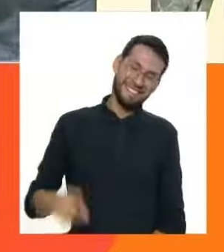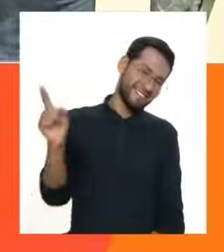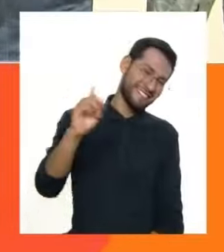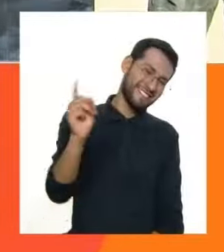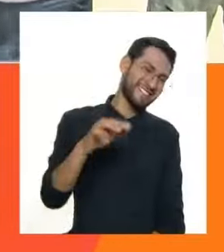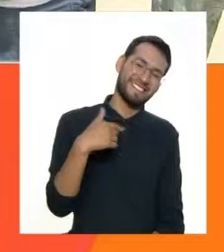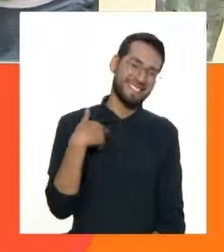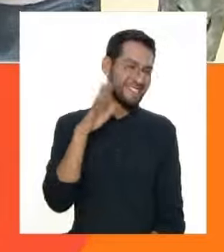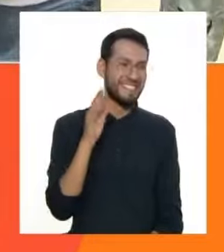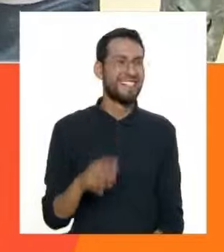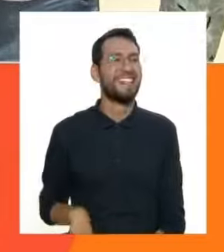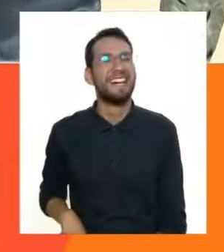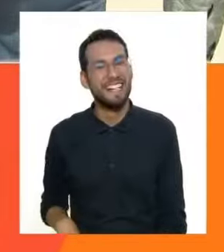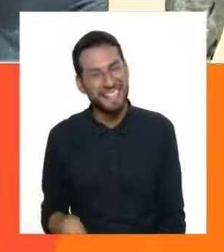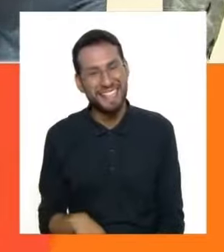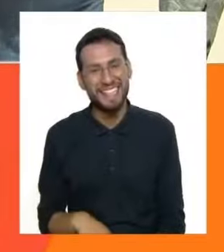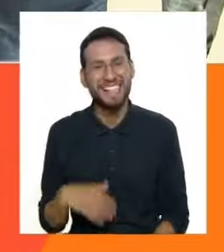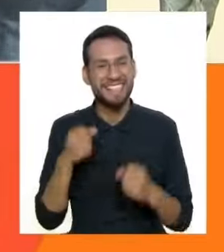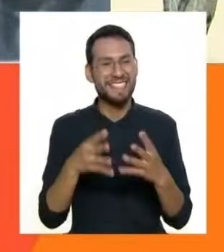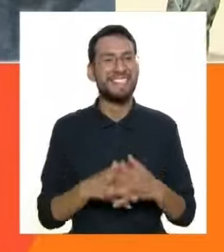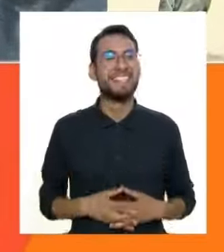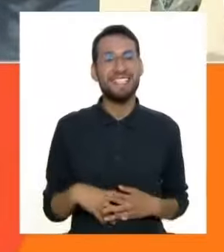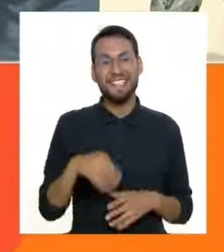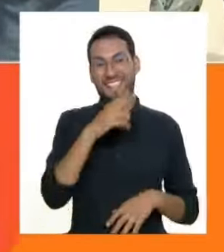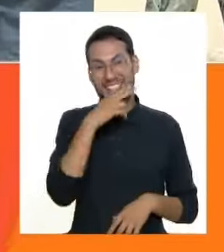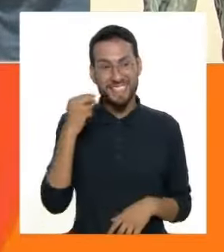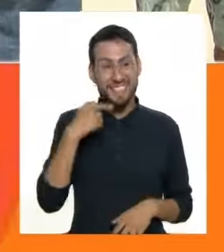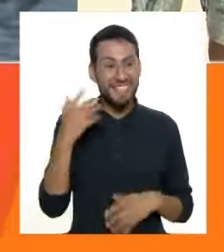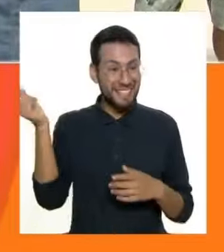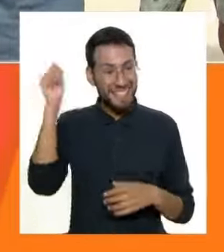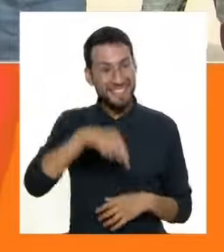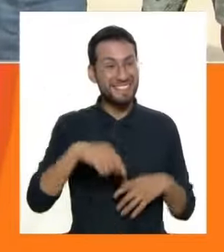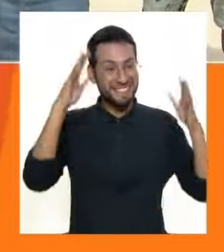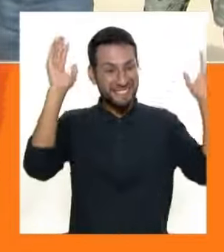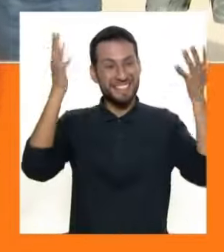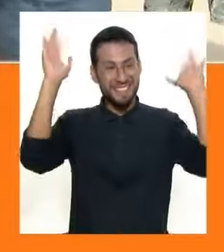Ya no se acuerda, chicos. Vanesita. Lo siento. Vanesita. La Nicolasa viene.